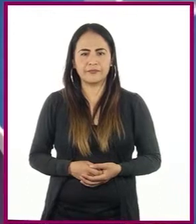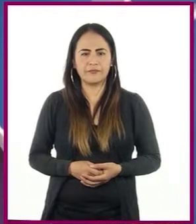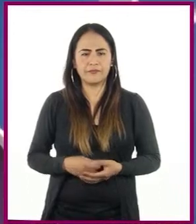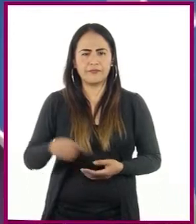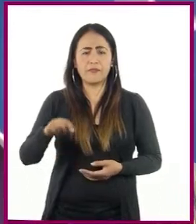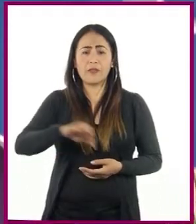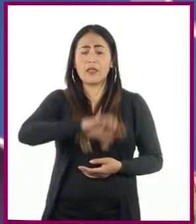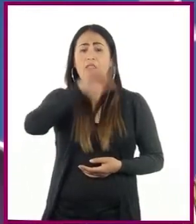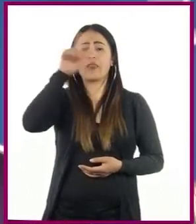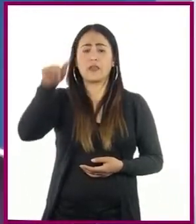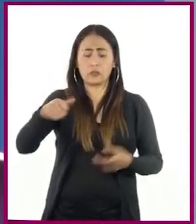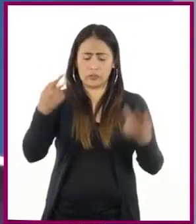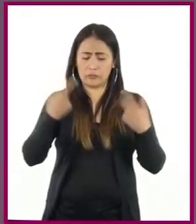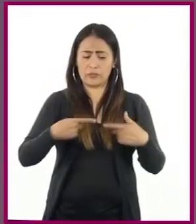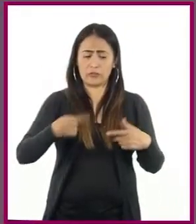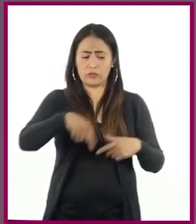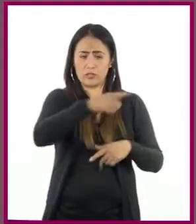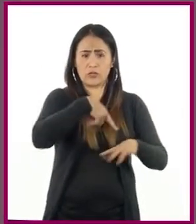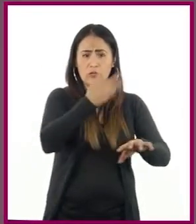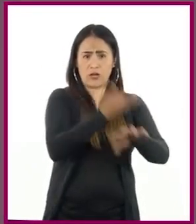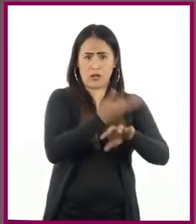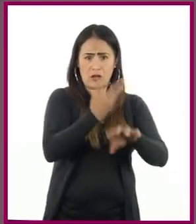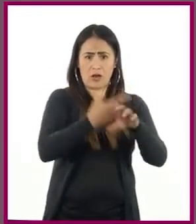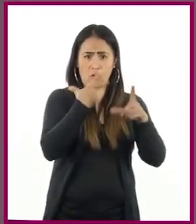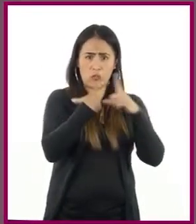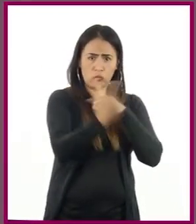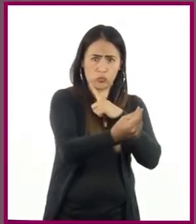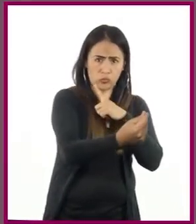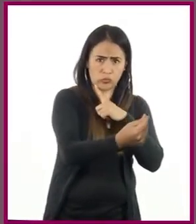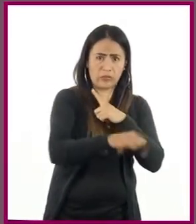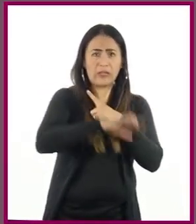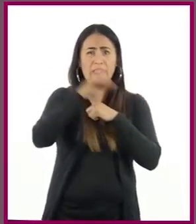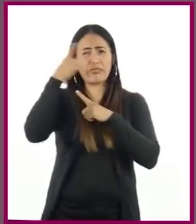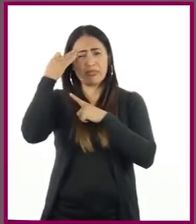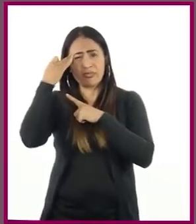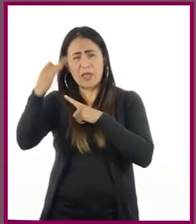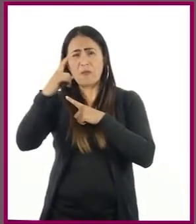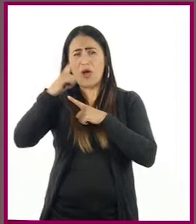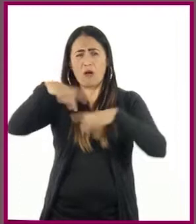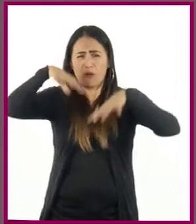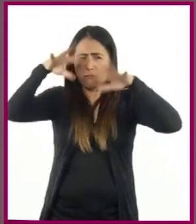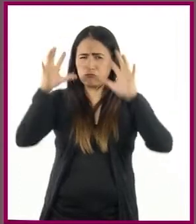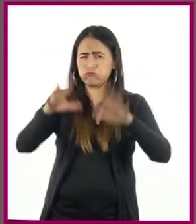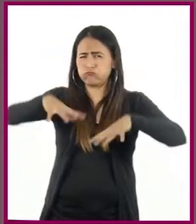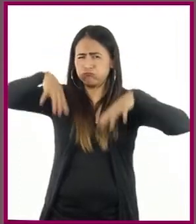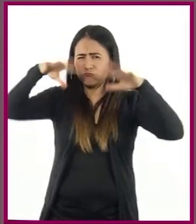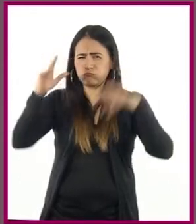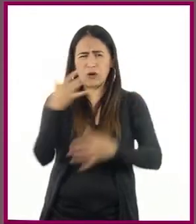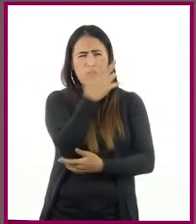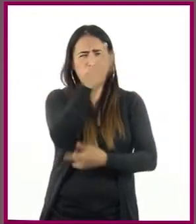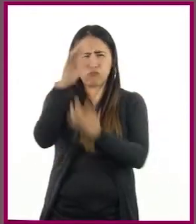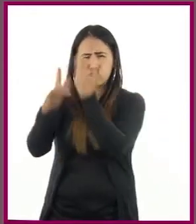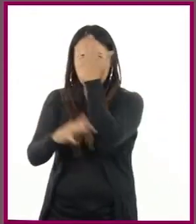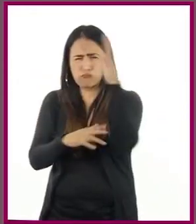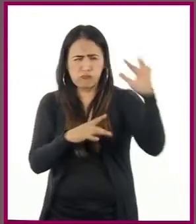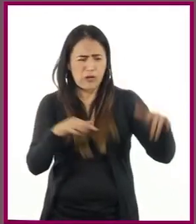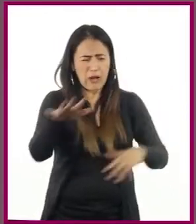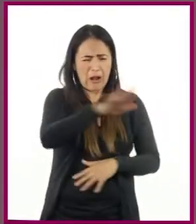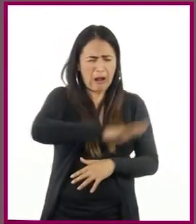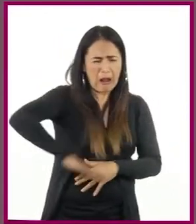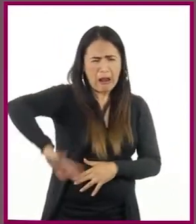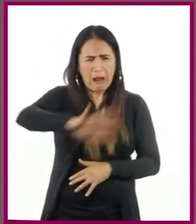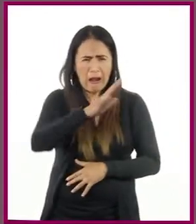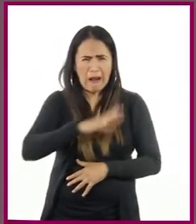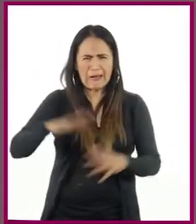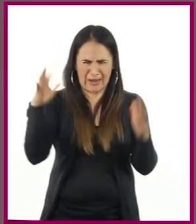después de que los americanos se retiraran, llegó la estación de las lluvias, inundando la jungla, convirtiendo el campo de batalla